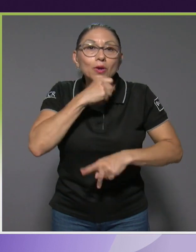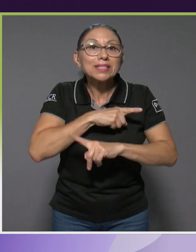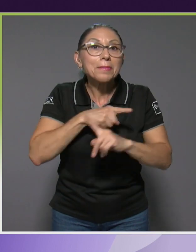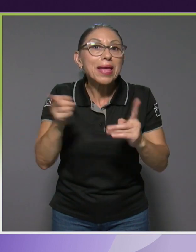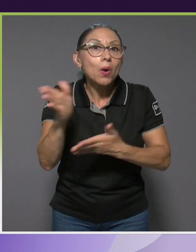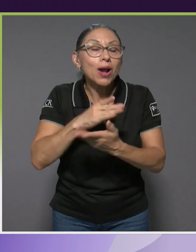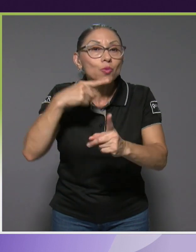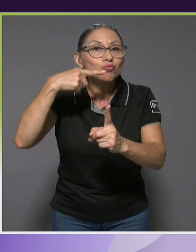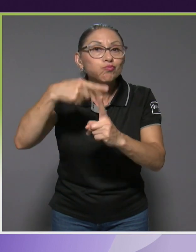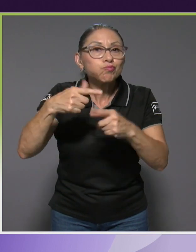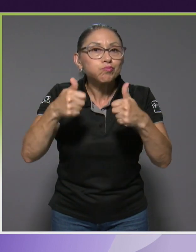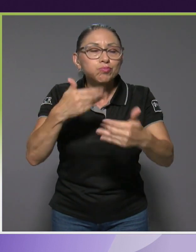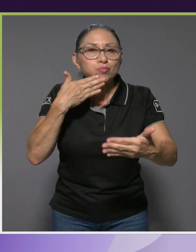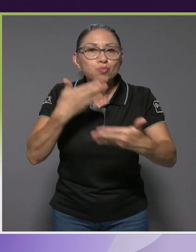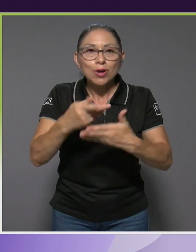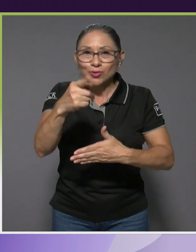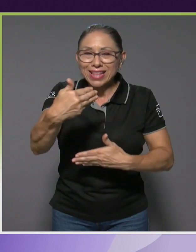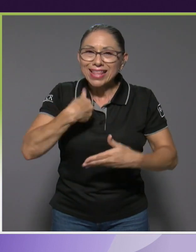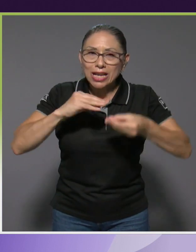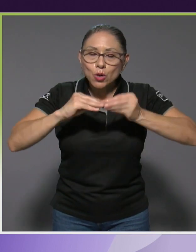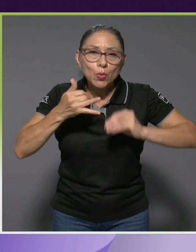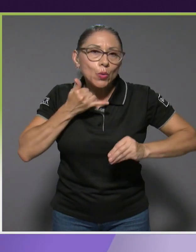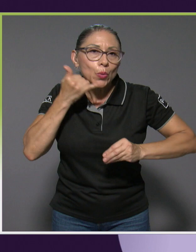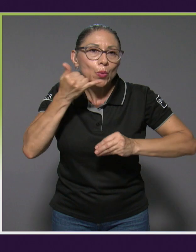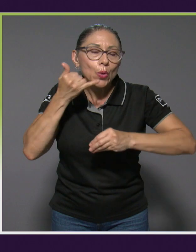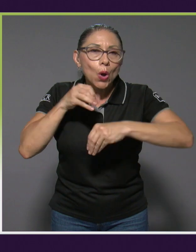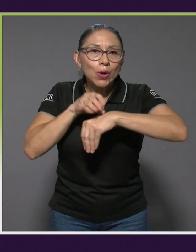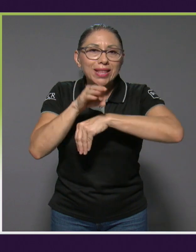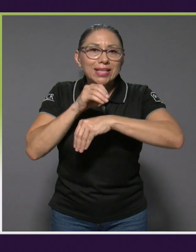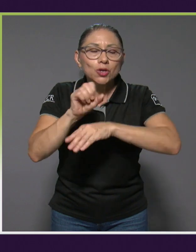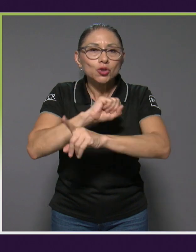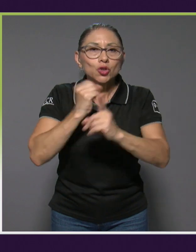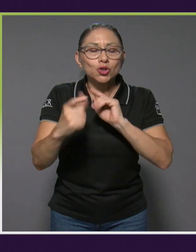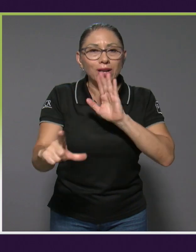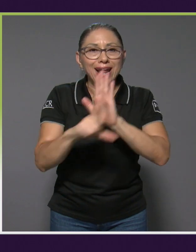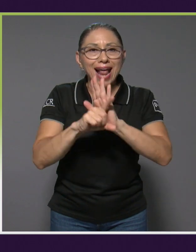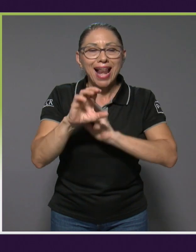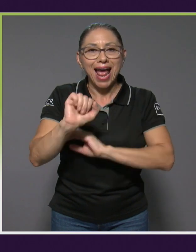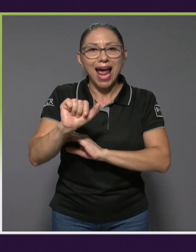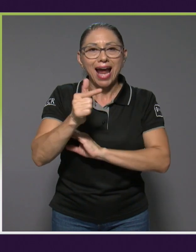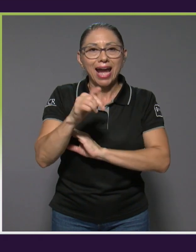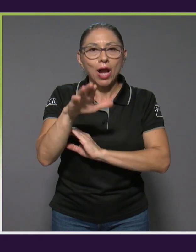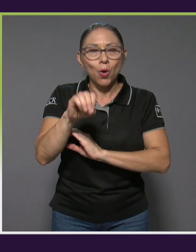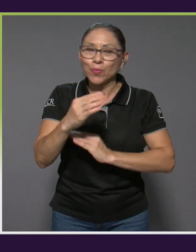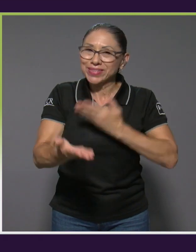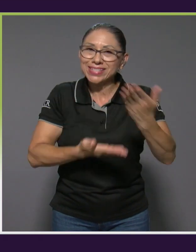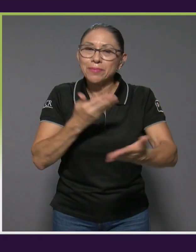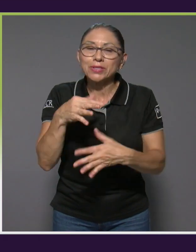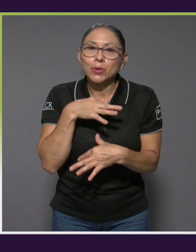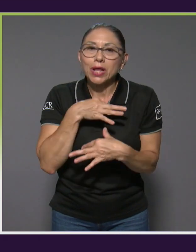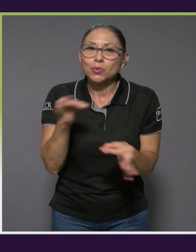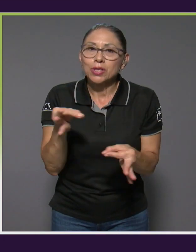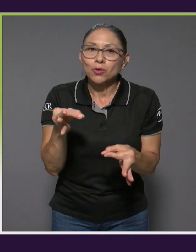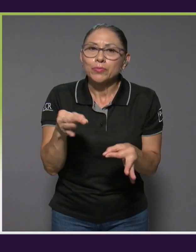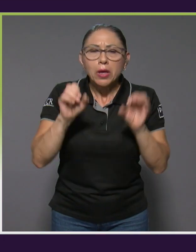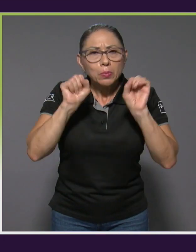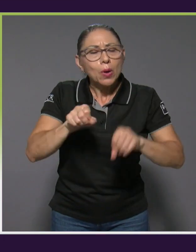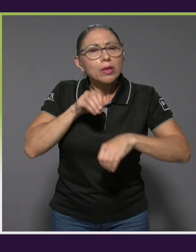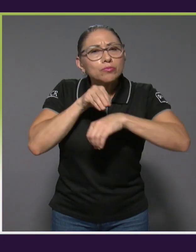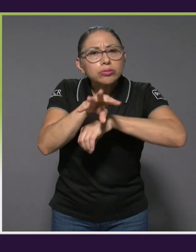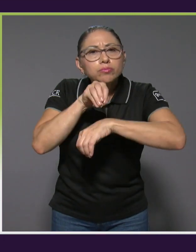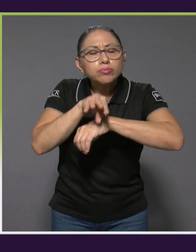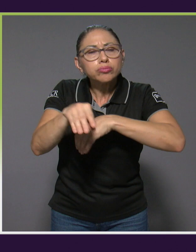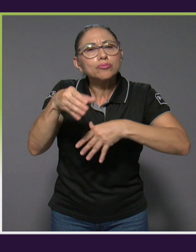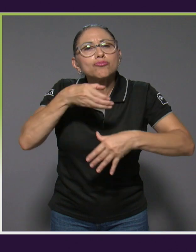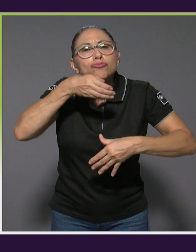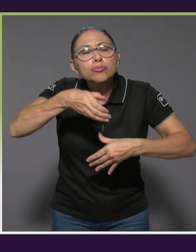usted cuenta con la línea de orientación sociolegal de AGECO, que es un servicio gratuito en donde usted puede recibir orientación sobre sus